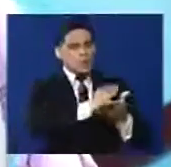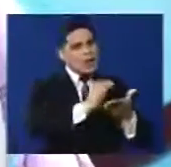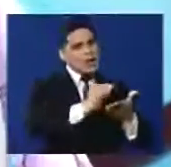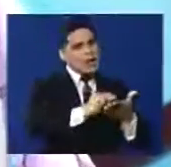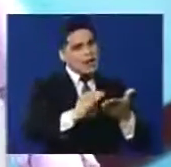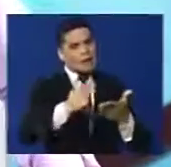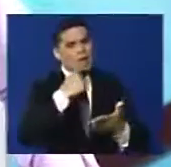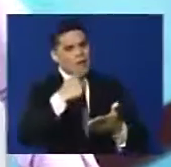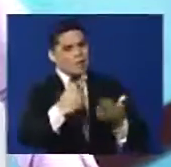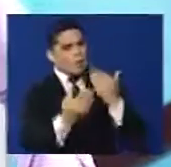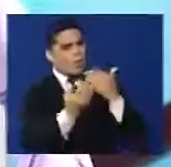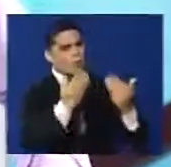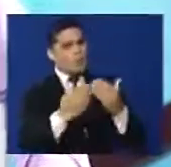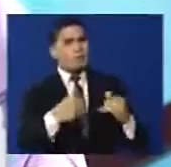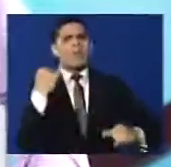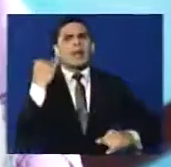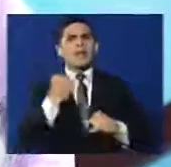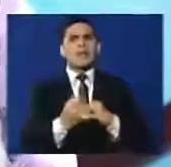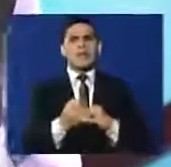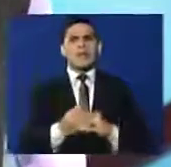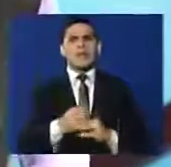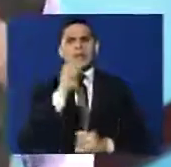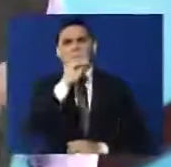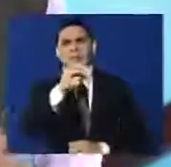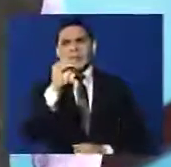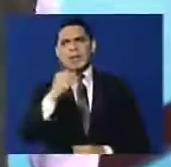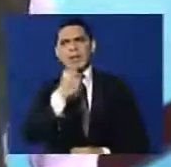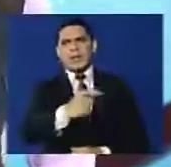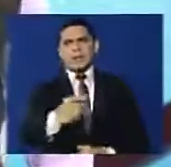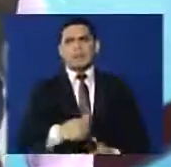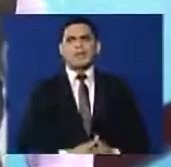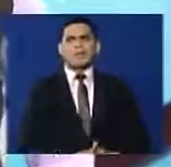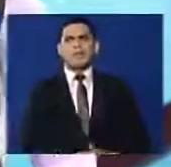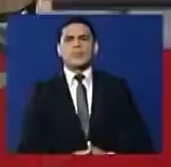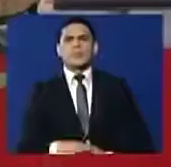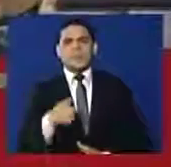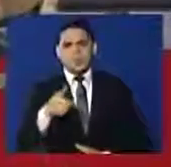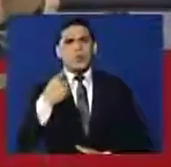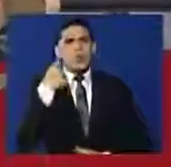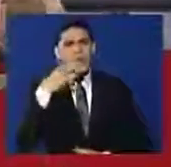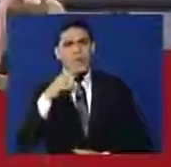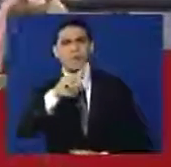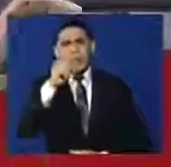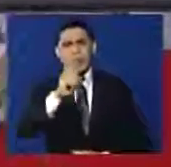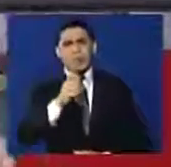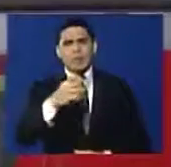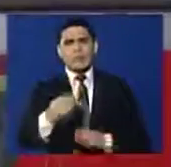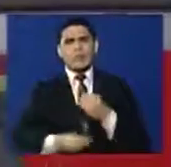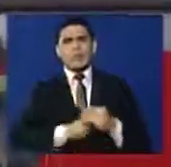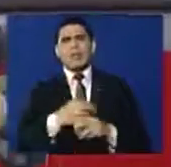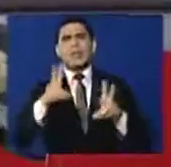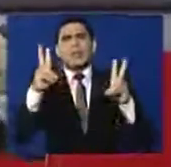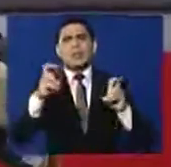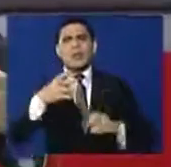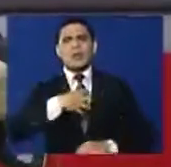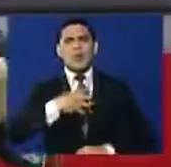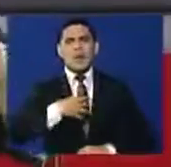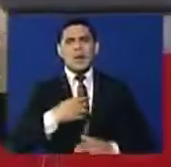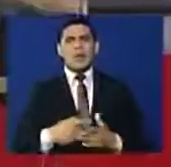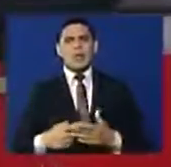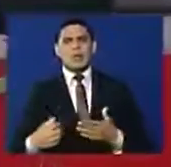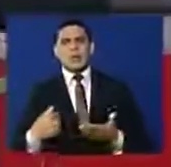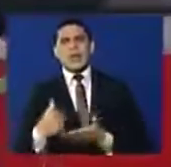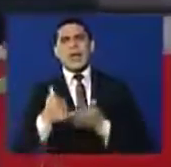o el escritor para que ese final deje un mensaje en los espectadores. ¿Tú crees que hay la posibilidad de hacer nuevas novelas que